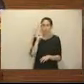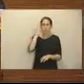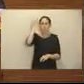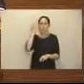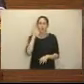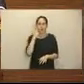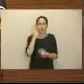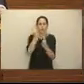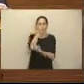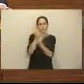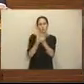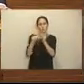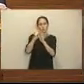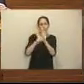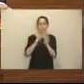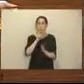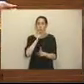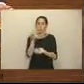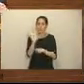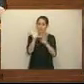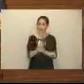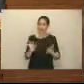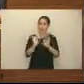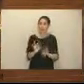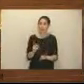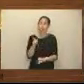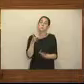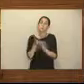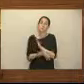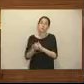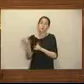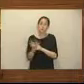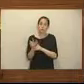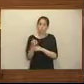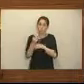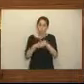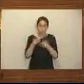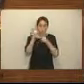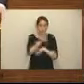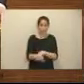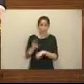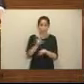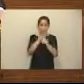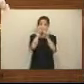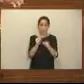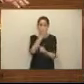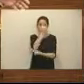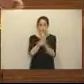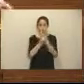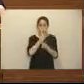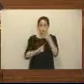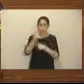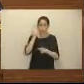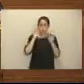van esos presupuestos? Nada. No sé si eso quiere decir que va a repetir prácticamente el mismo modelo de presupuesto que el año